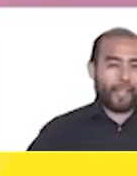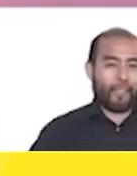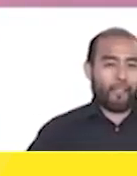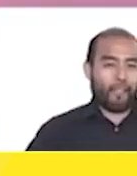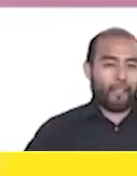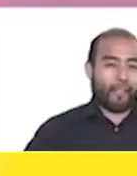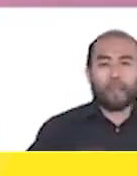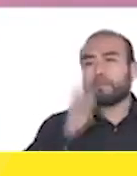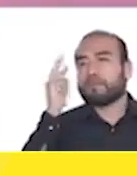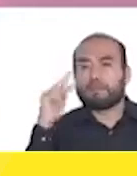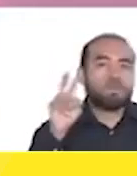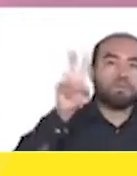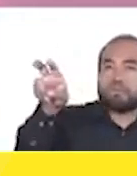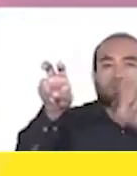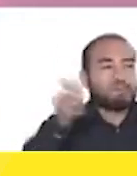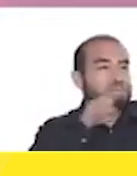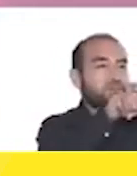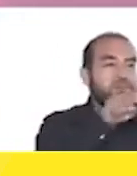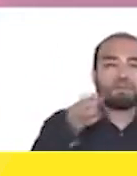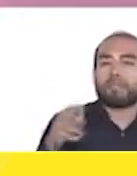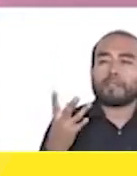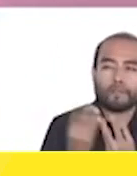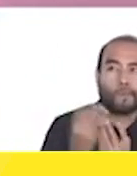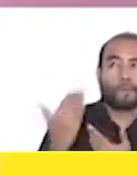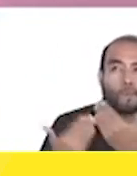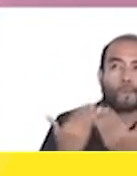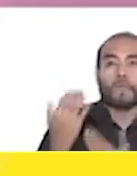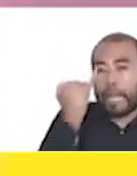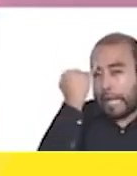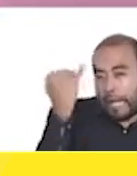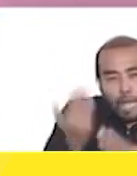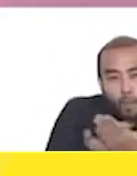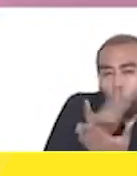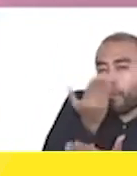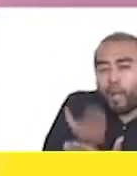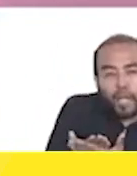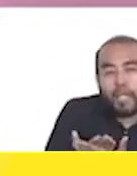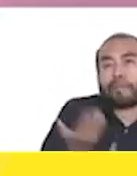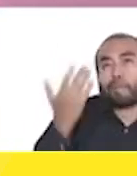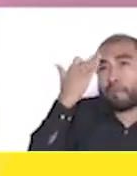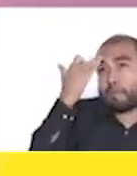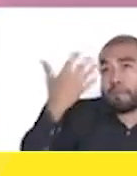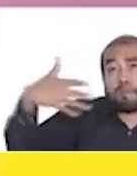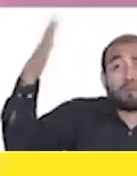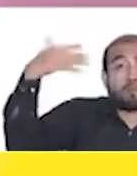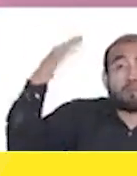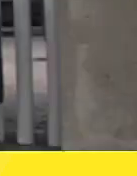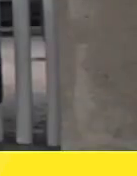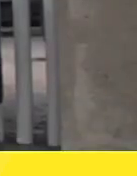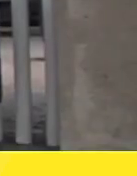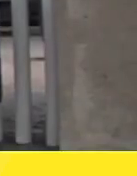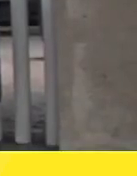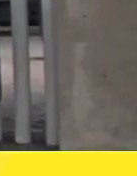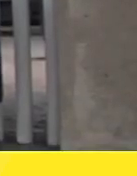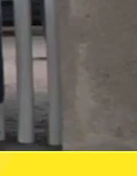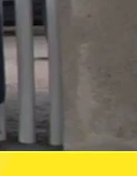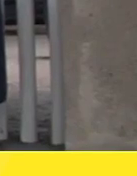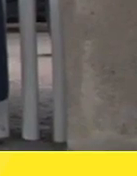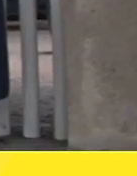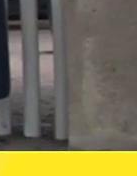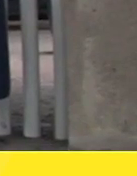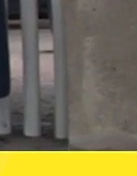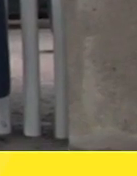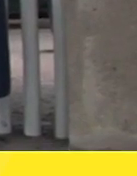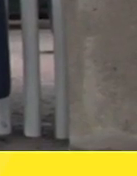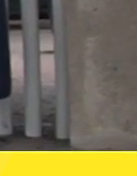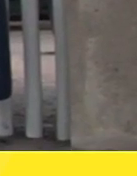anunciado atención médica a domicilio para los adultos mayores de 60 a 64 años de edad. También en información desde